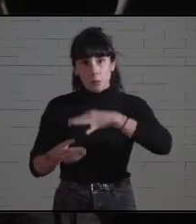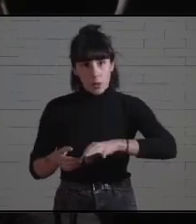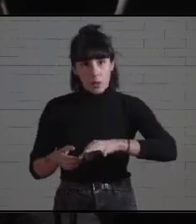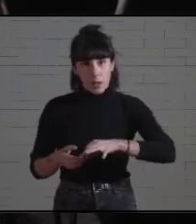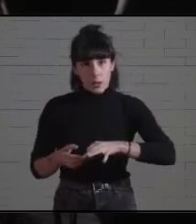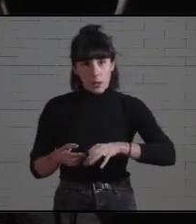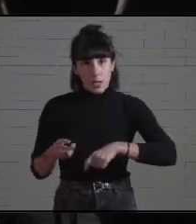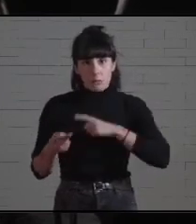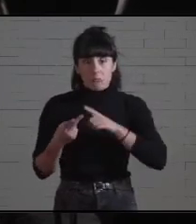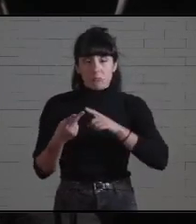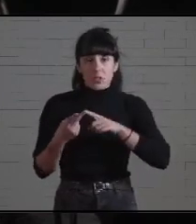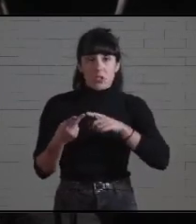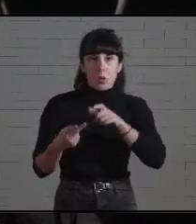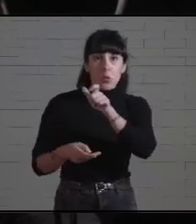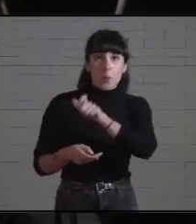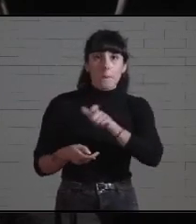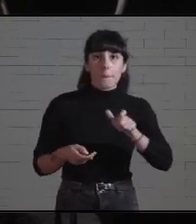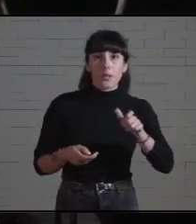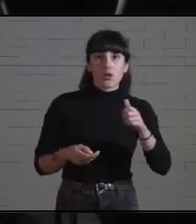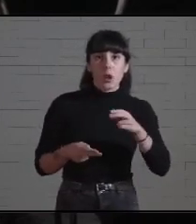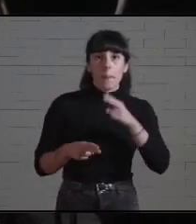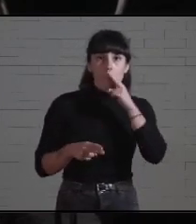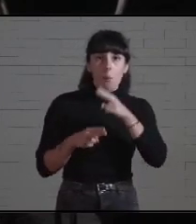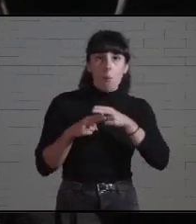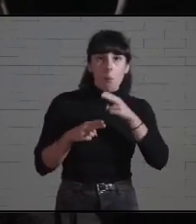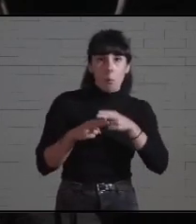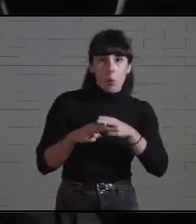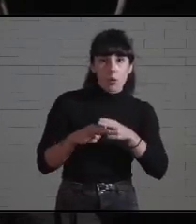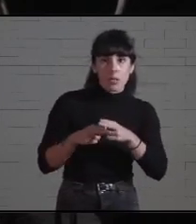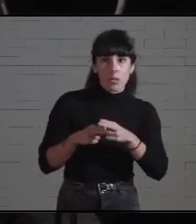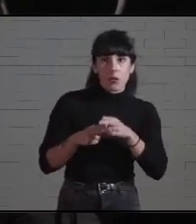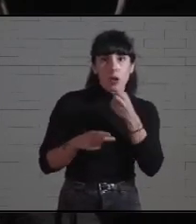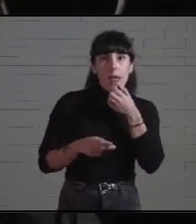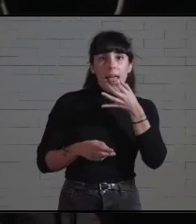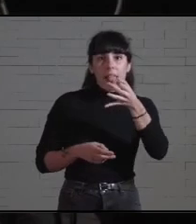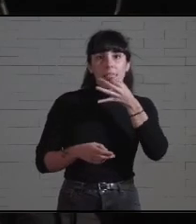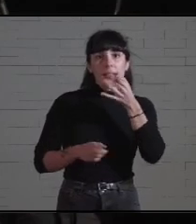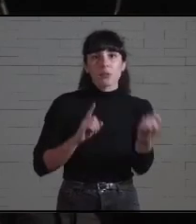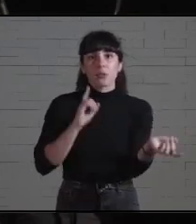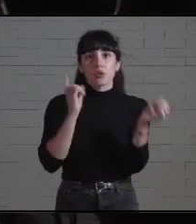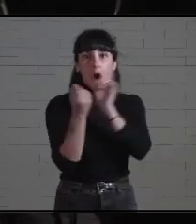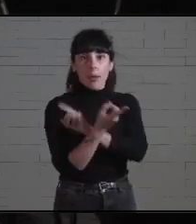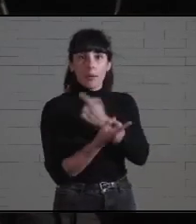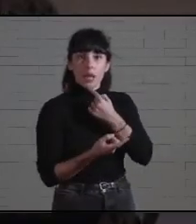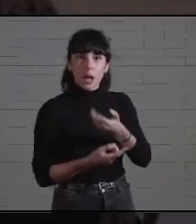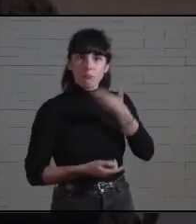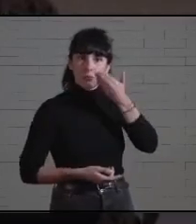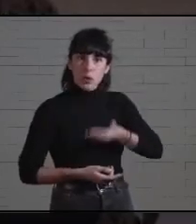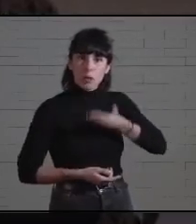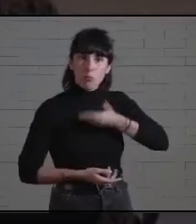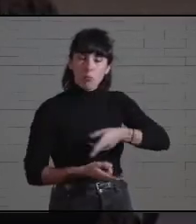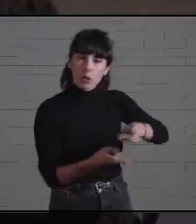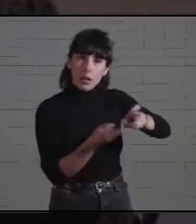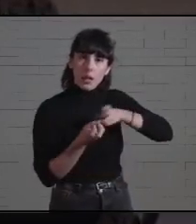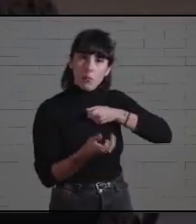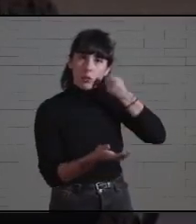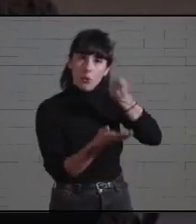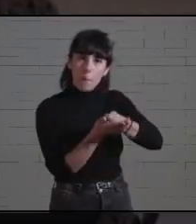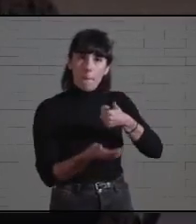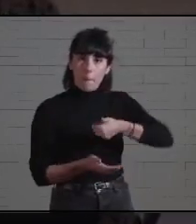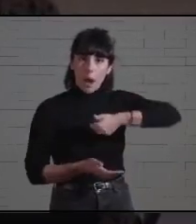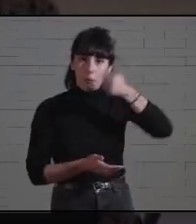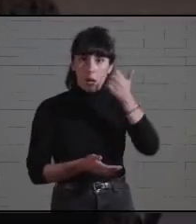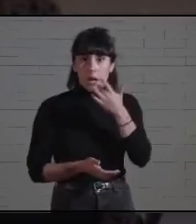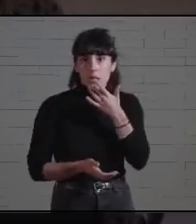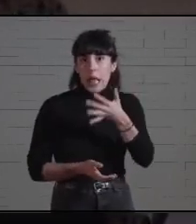políticas pues cambien de discurso y digan que es importante pagar más impuestos. Claro, si este discurso